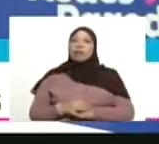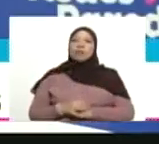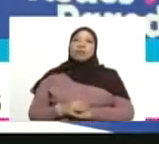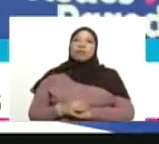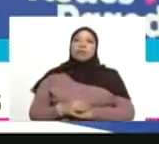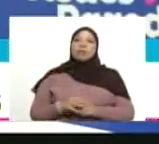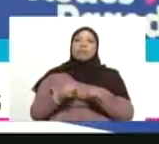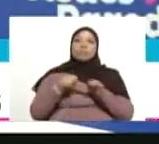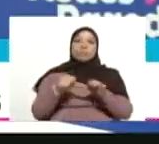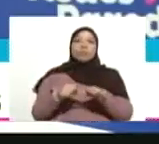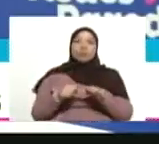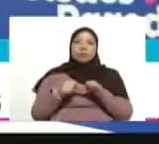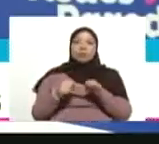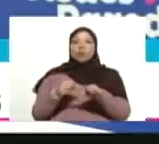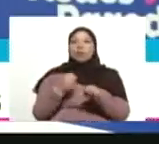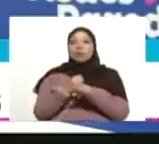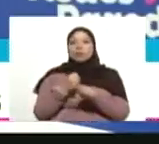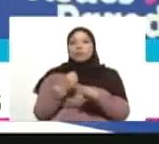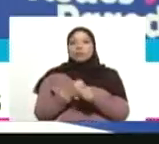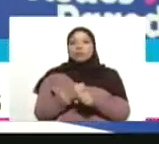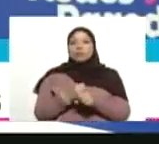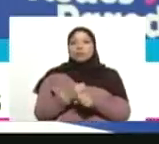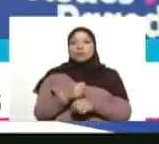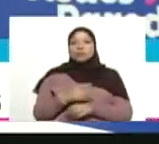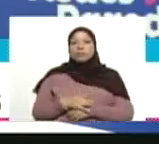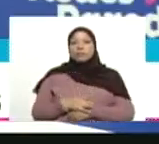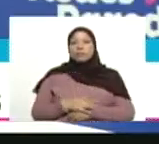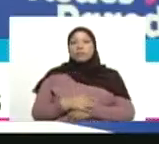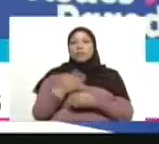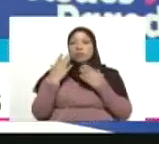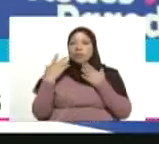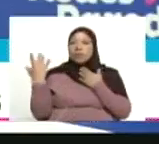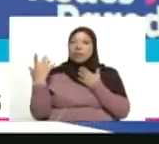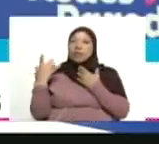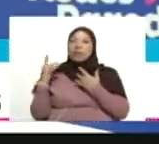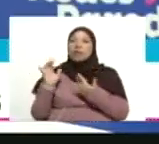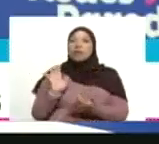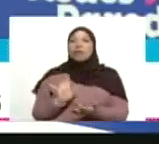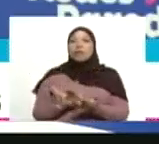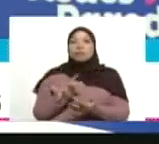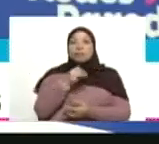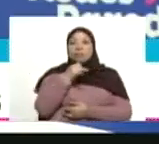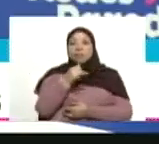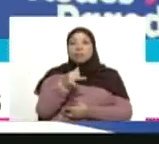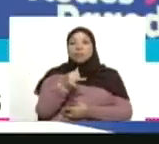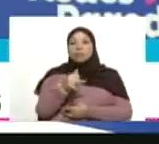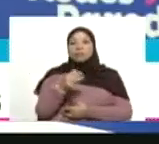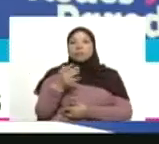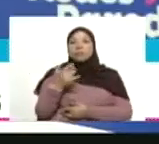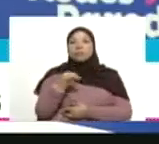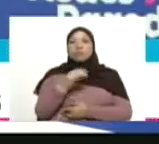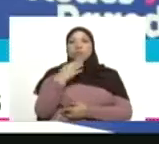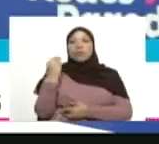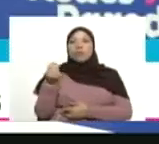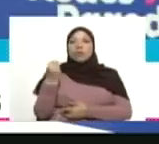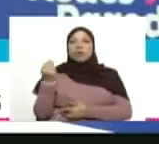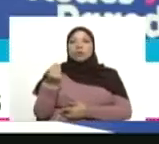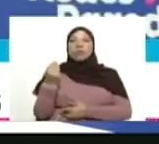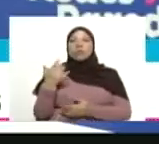salud. No te anotes en esta, anótate en las cosas sanas, juventud